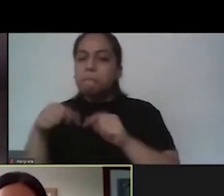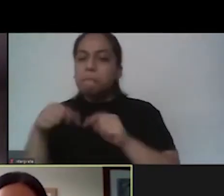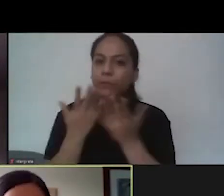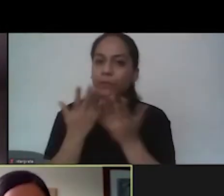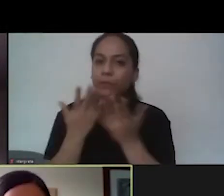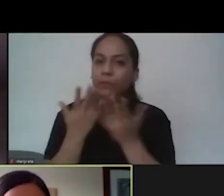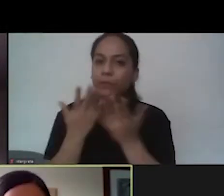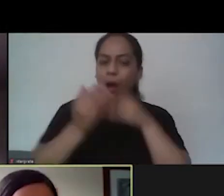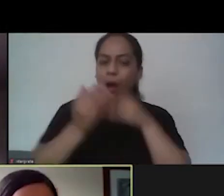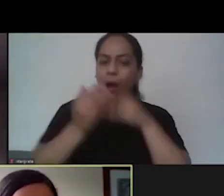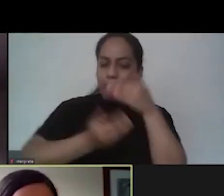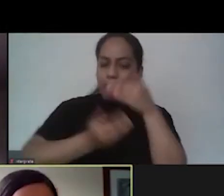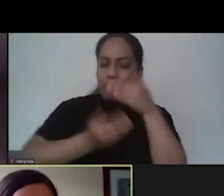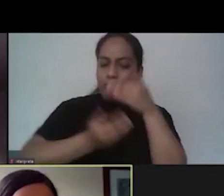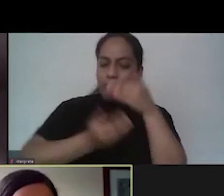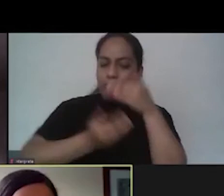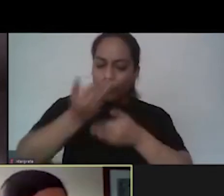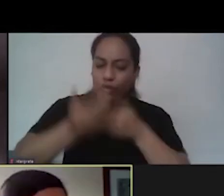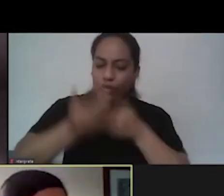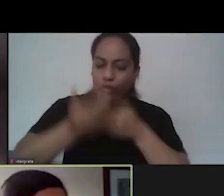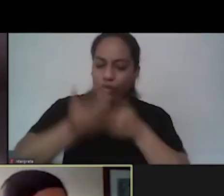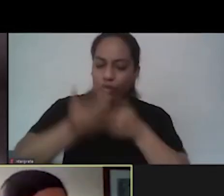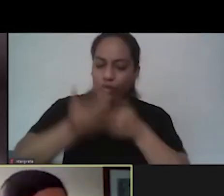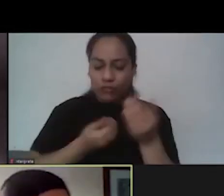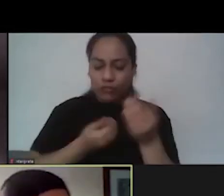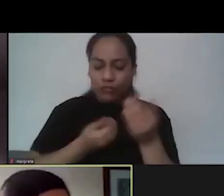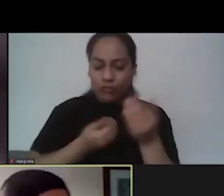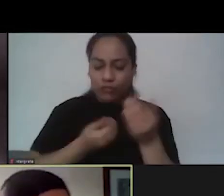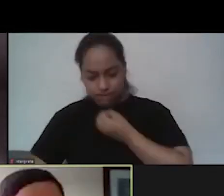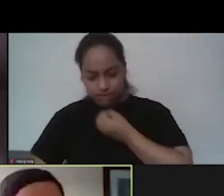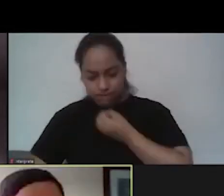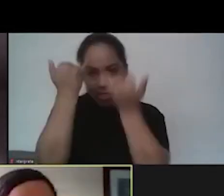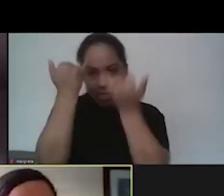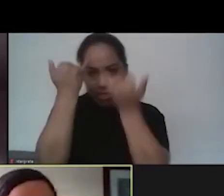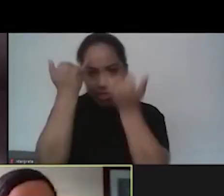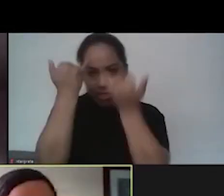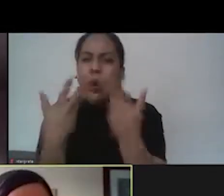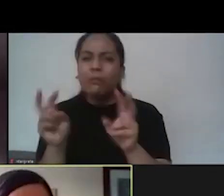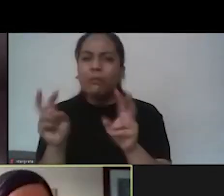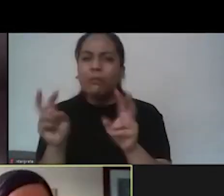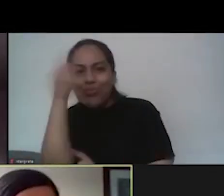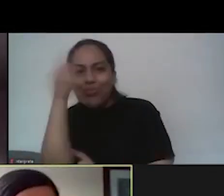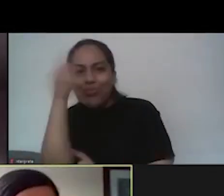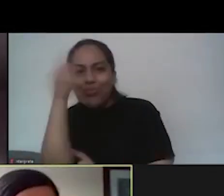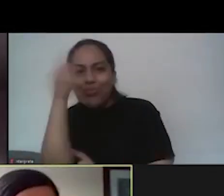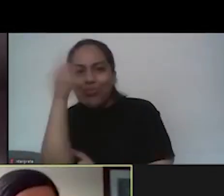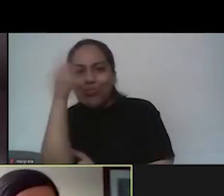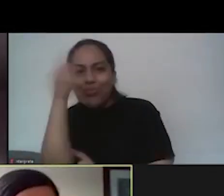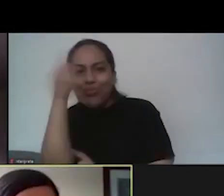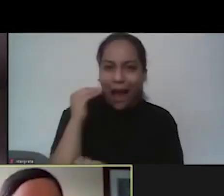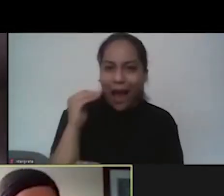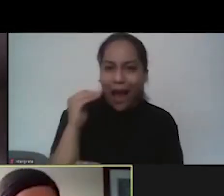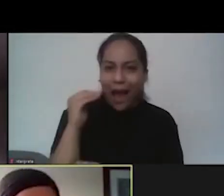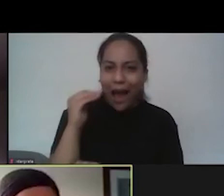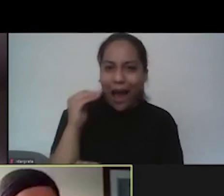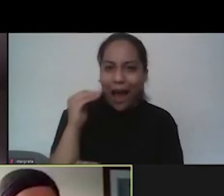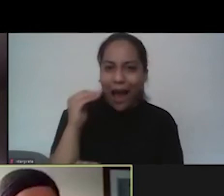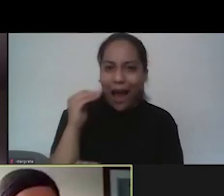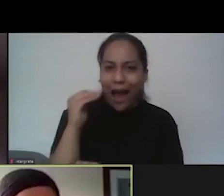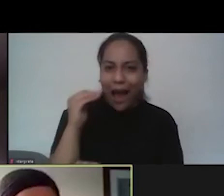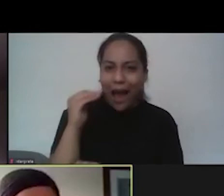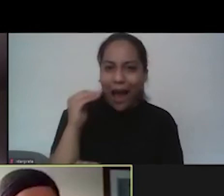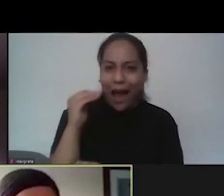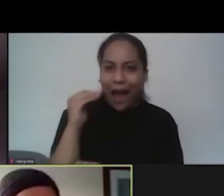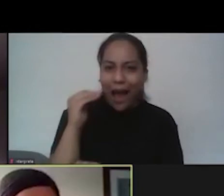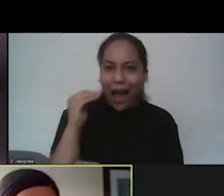del proceso creativo, cómo ahí juega esta idea de la intuición asociada a lo femenino o la meditación también, como acabas